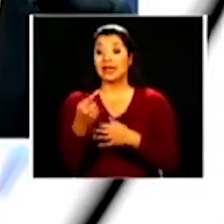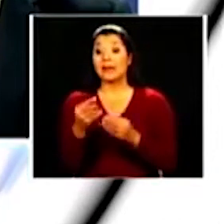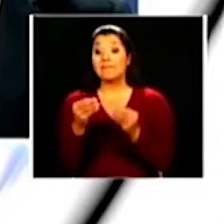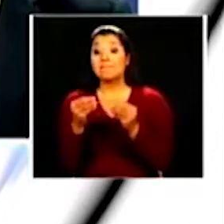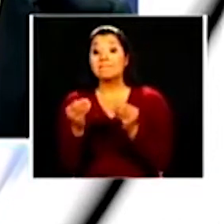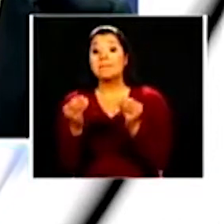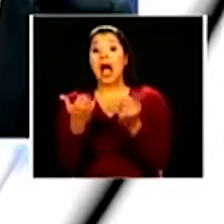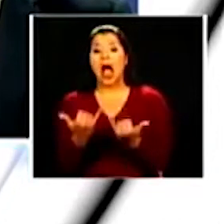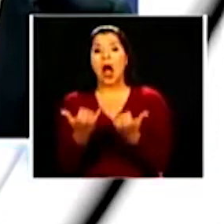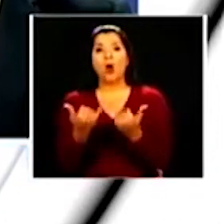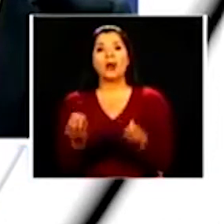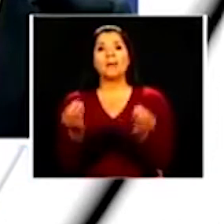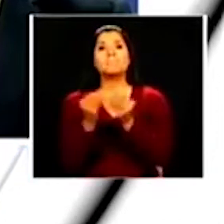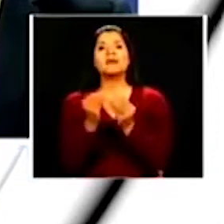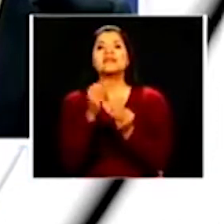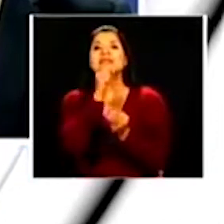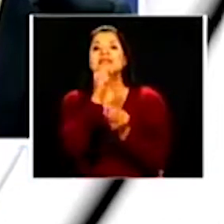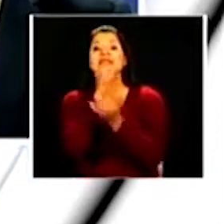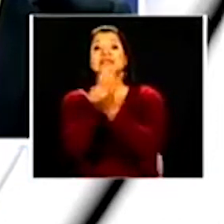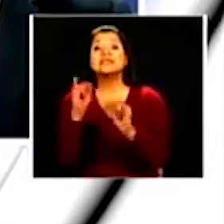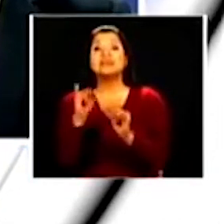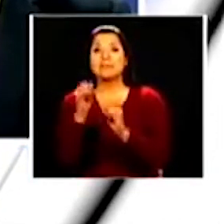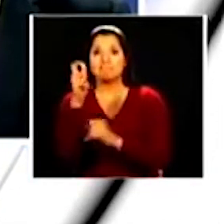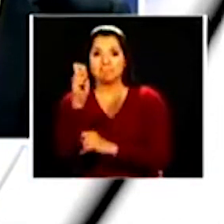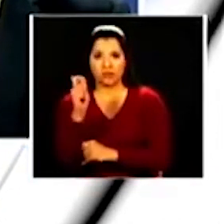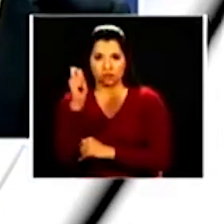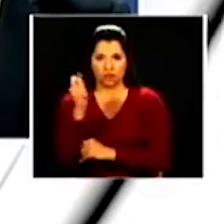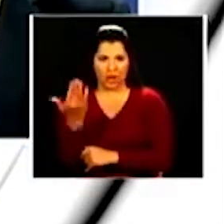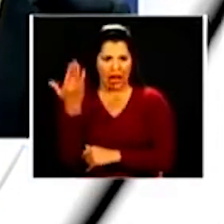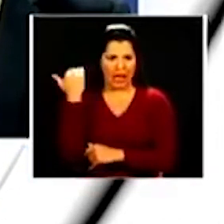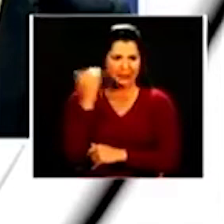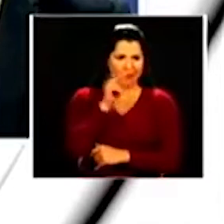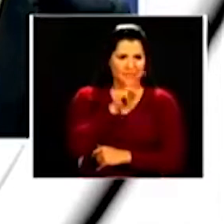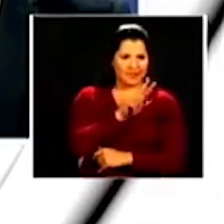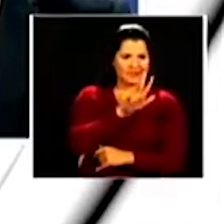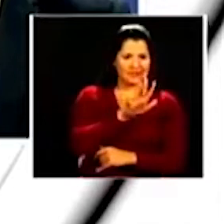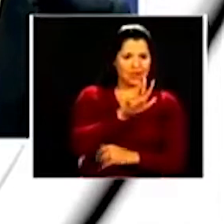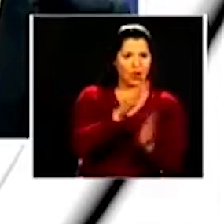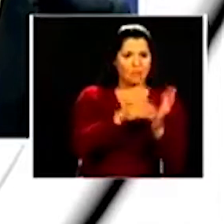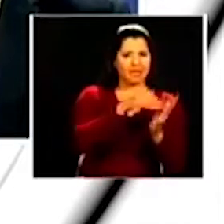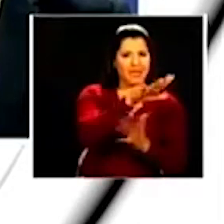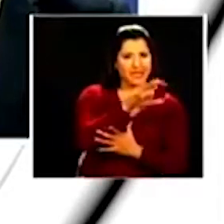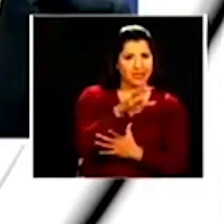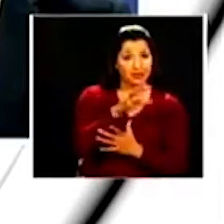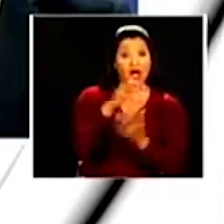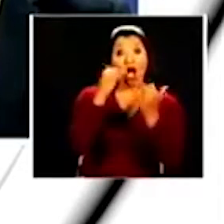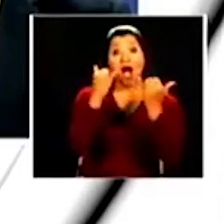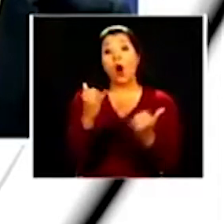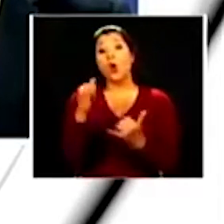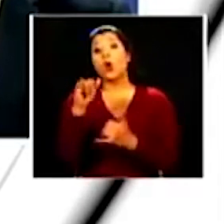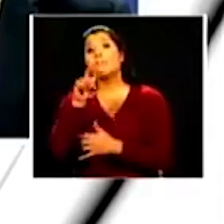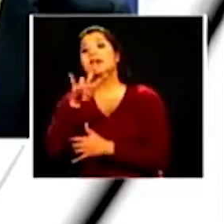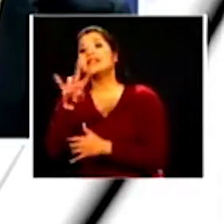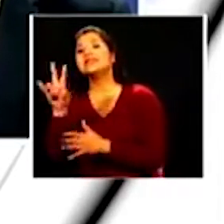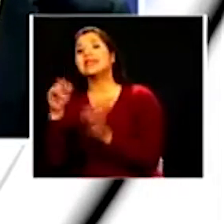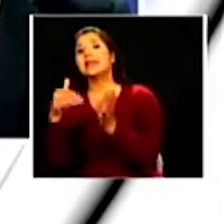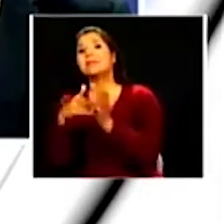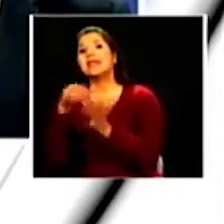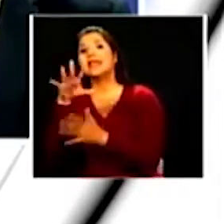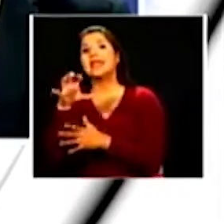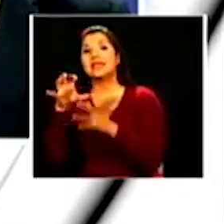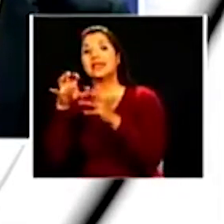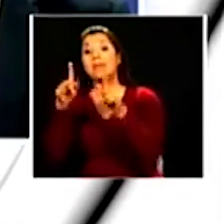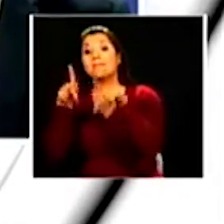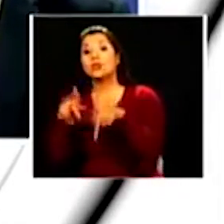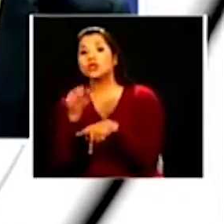sin pensión. Había 25.500 al principio de este gobierno, ahora hay 27.500 personas adultas mayores